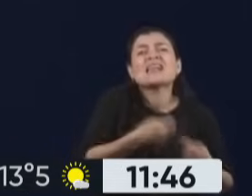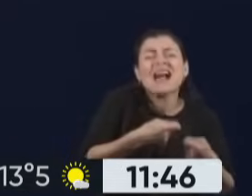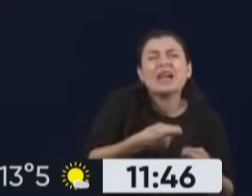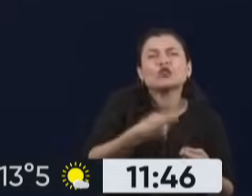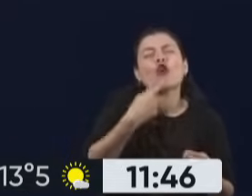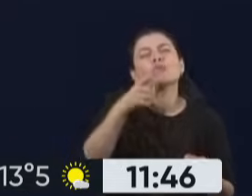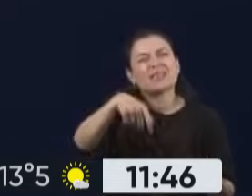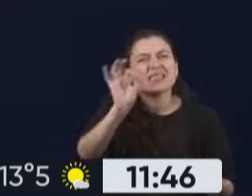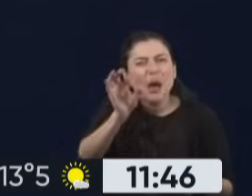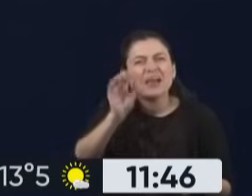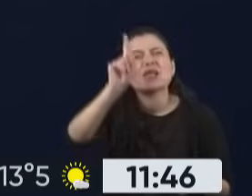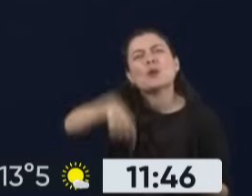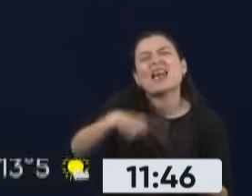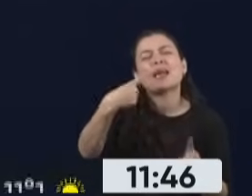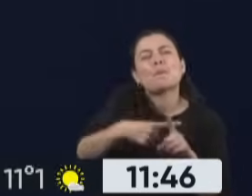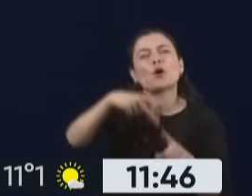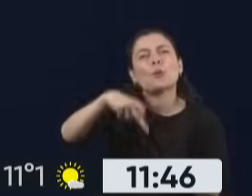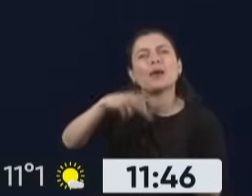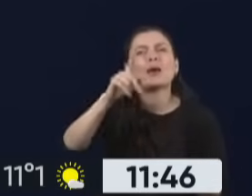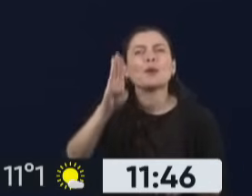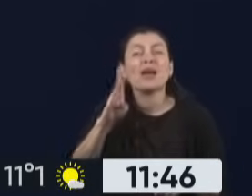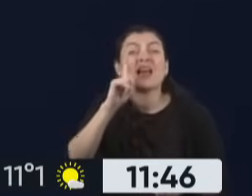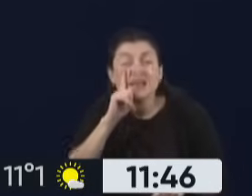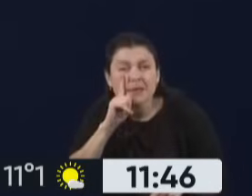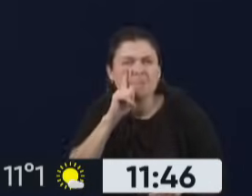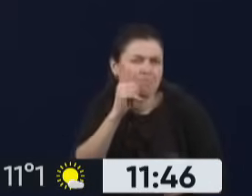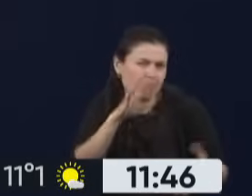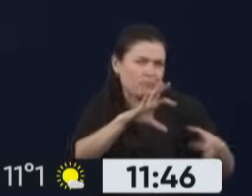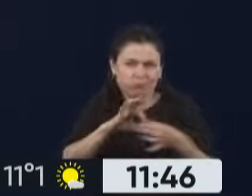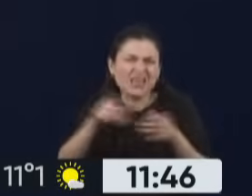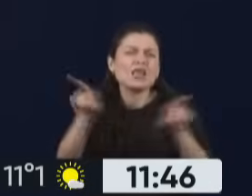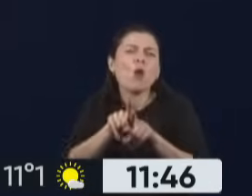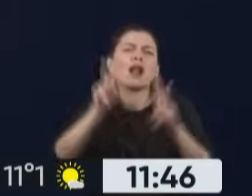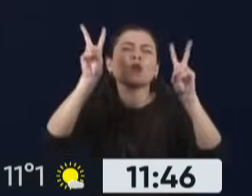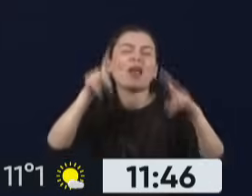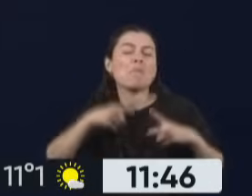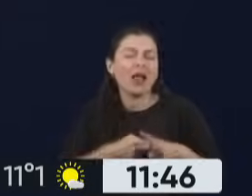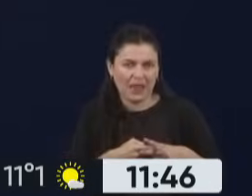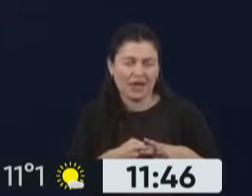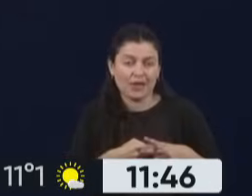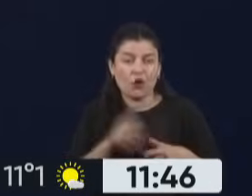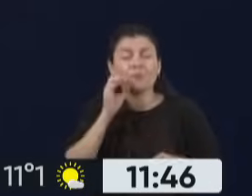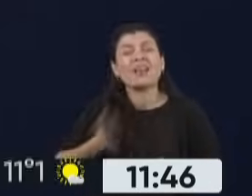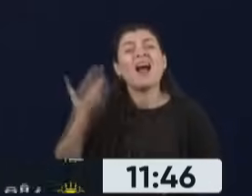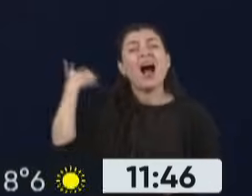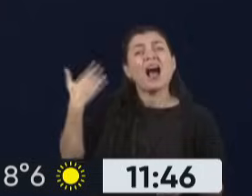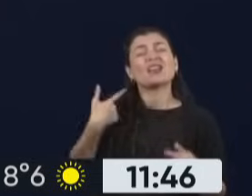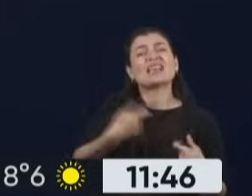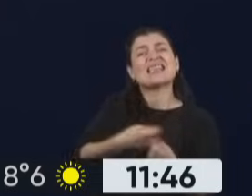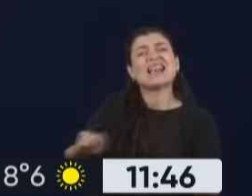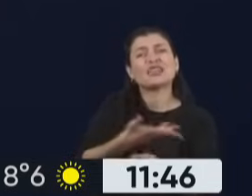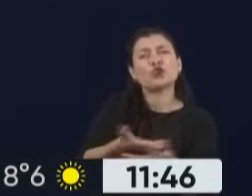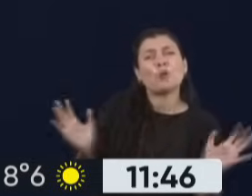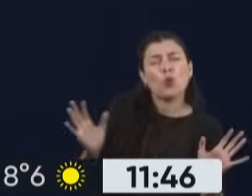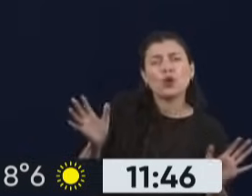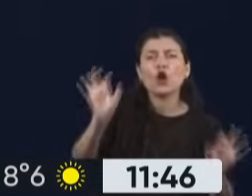un detalle técnico que no importa. En los 90, digamos, el gasto público solía representar aproximadamente entre el